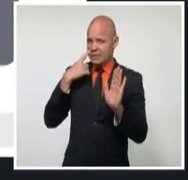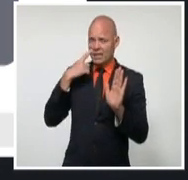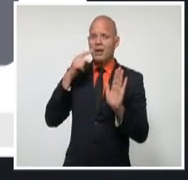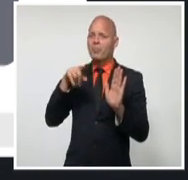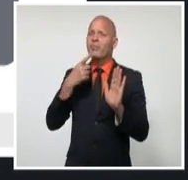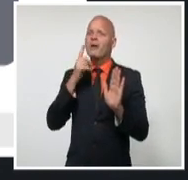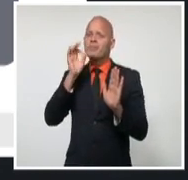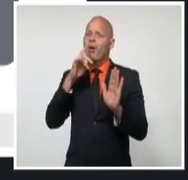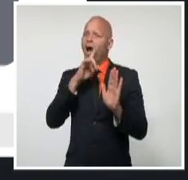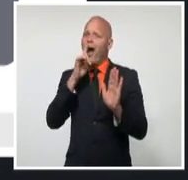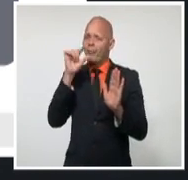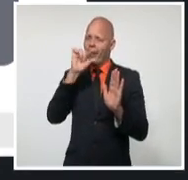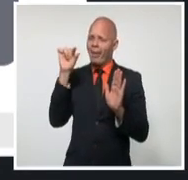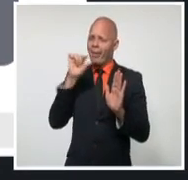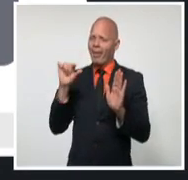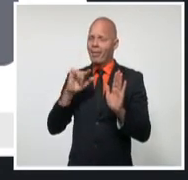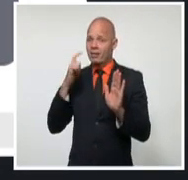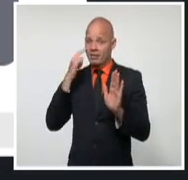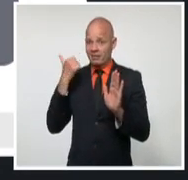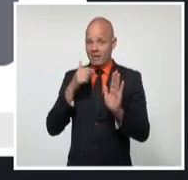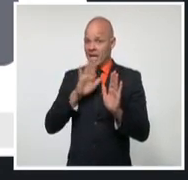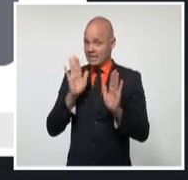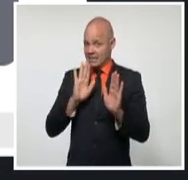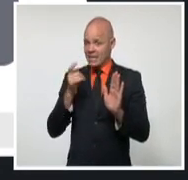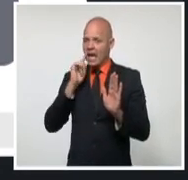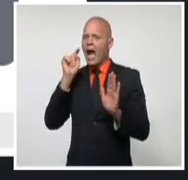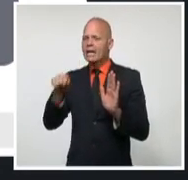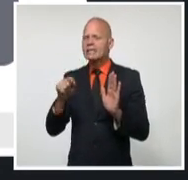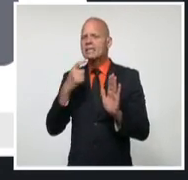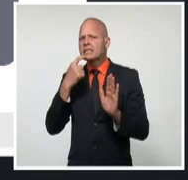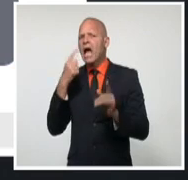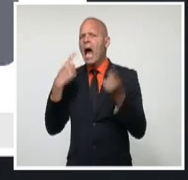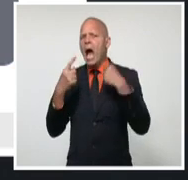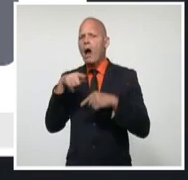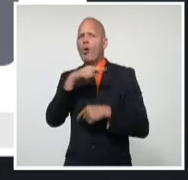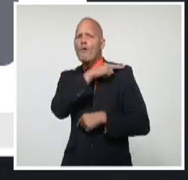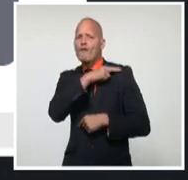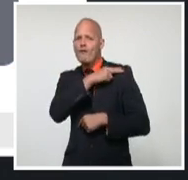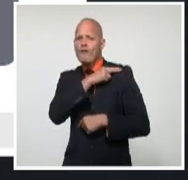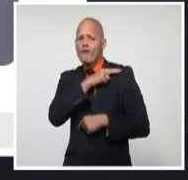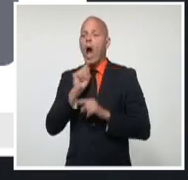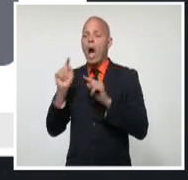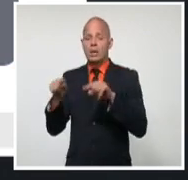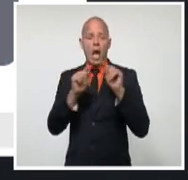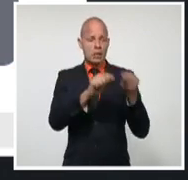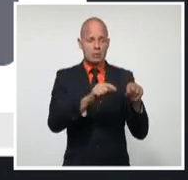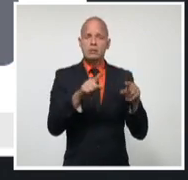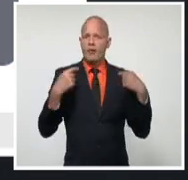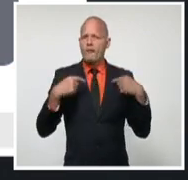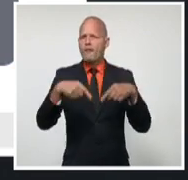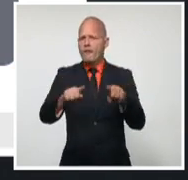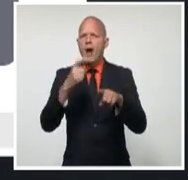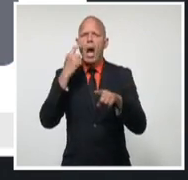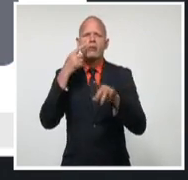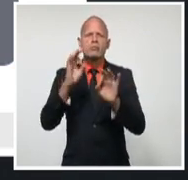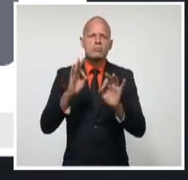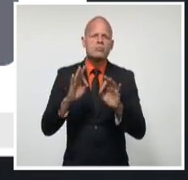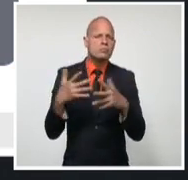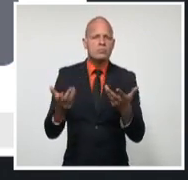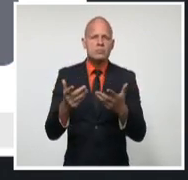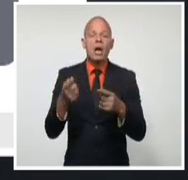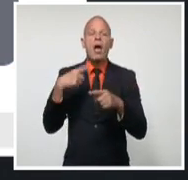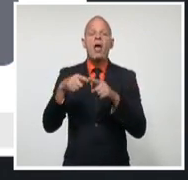de los Estados Unidos hacia Cuba. Participarían en la llamada algunos funcionarios en cargos de liderazgo dentro del Departamento